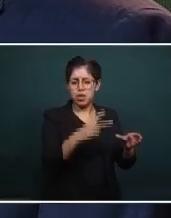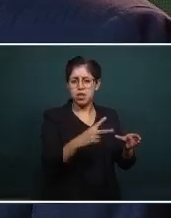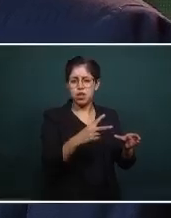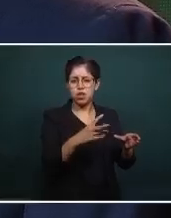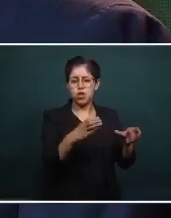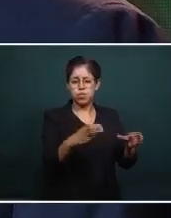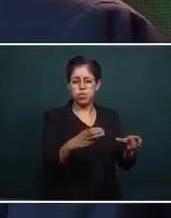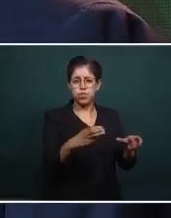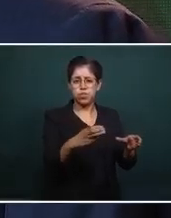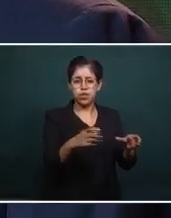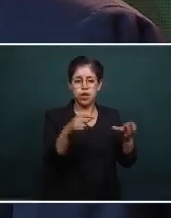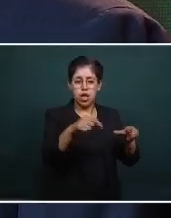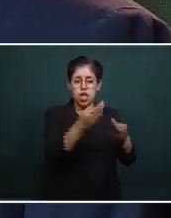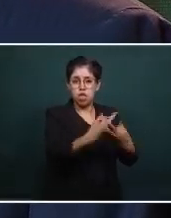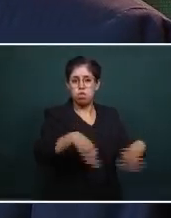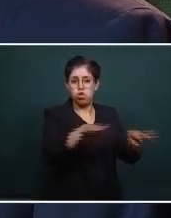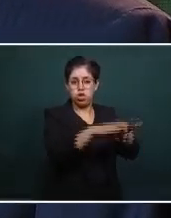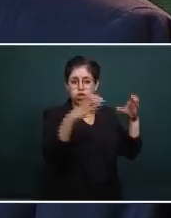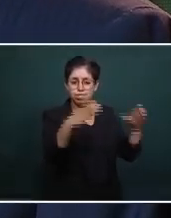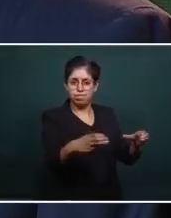nuestra prioridad.